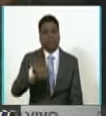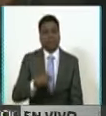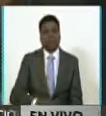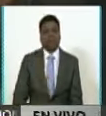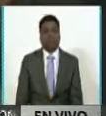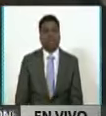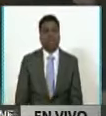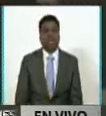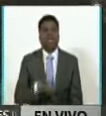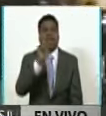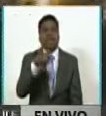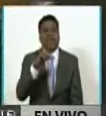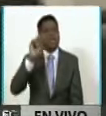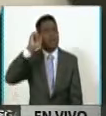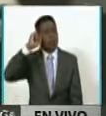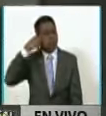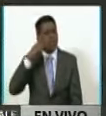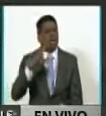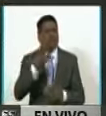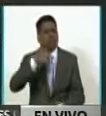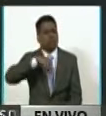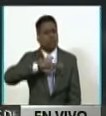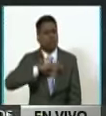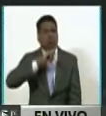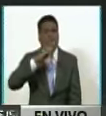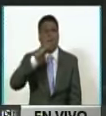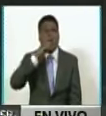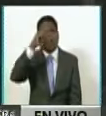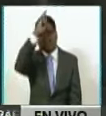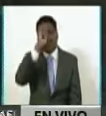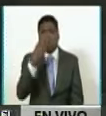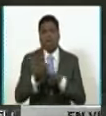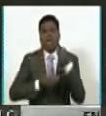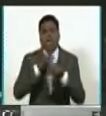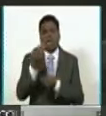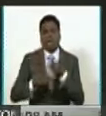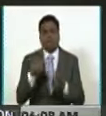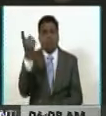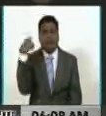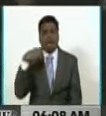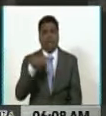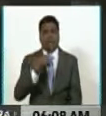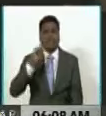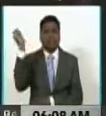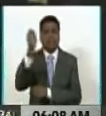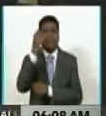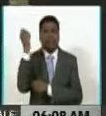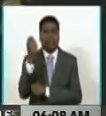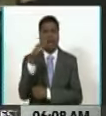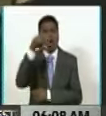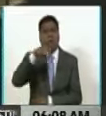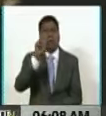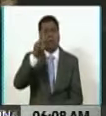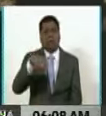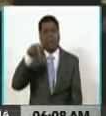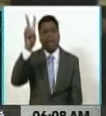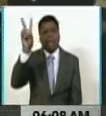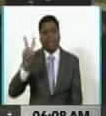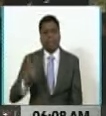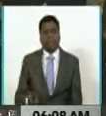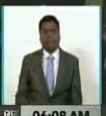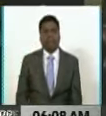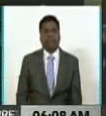Zamora encabezó la insurrección campesina en Villa de Cura en el año 1846. Hoy también en nuestro país.